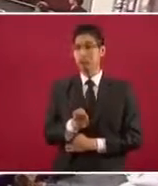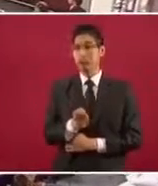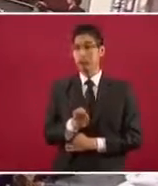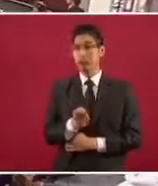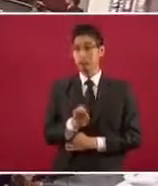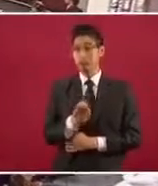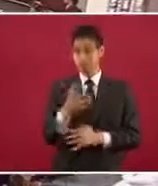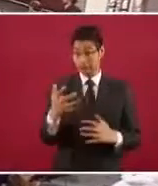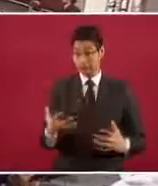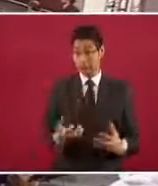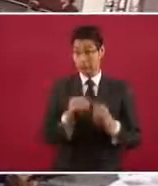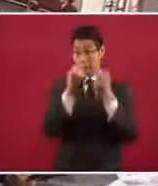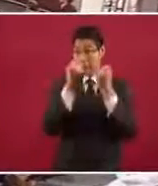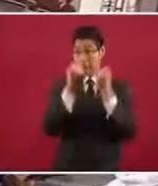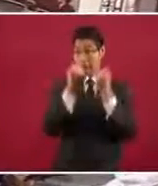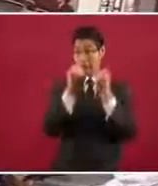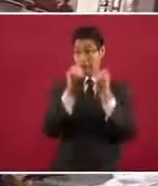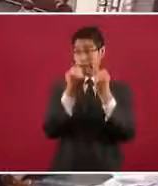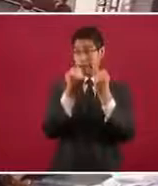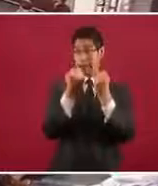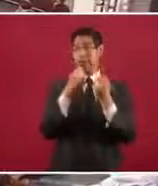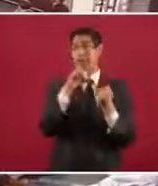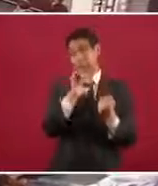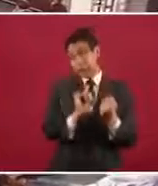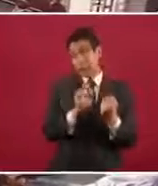sino lo que se robaron